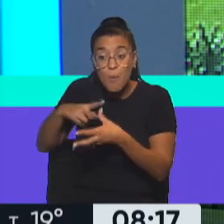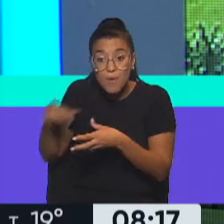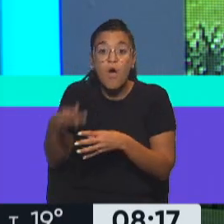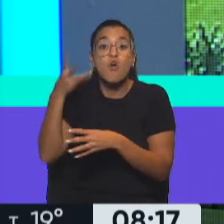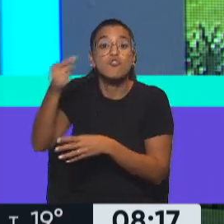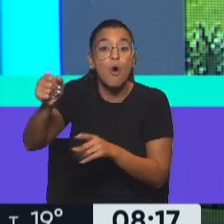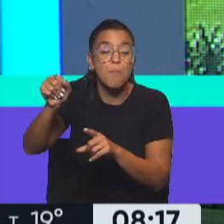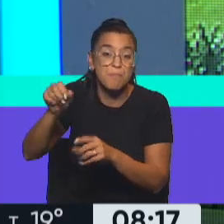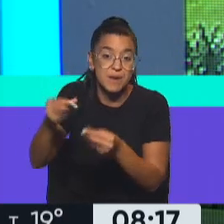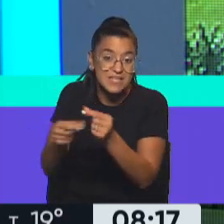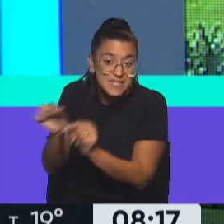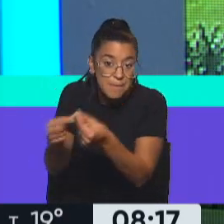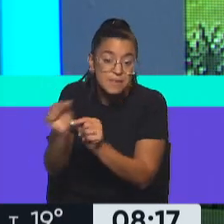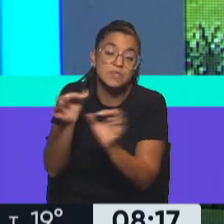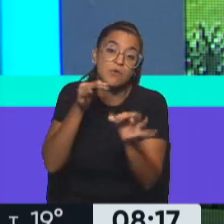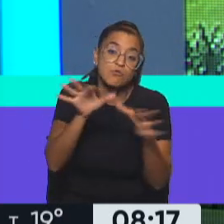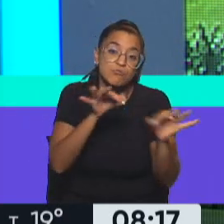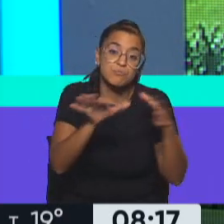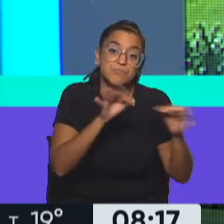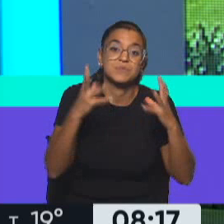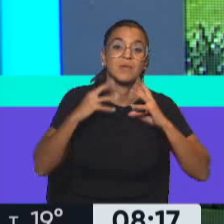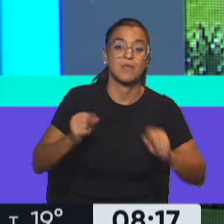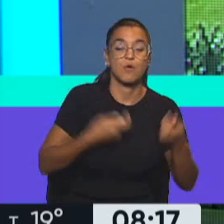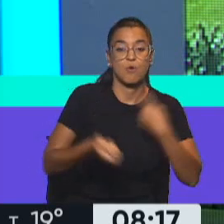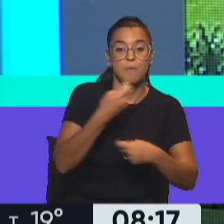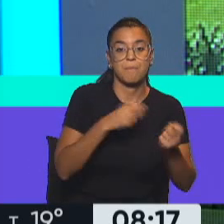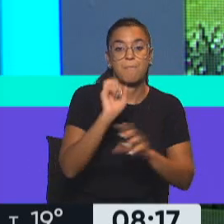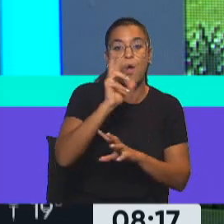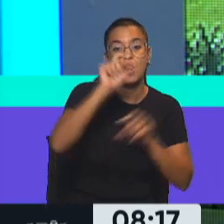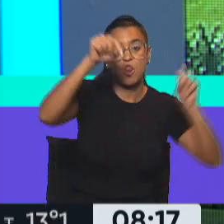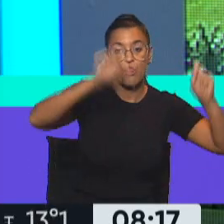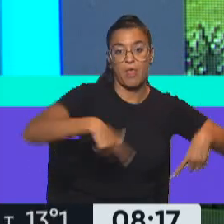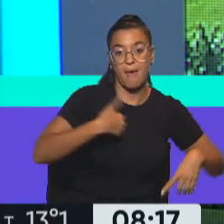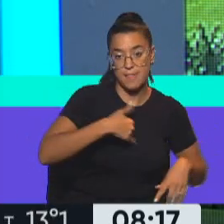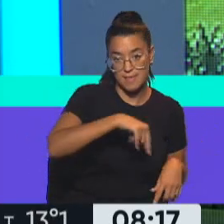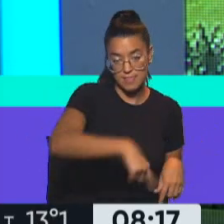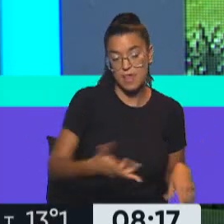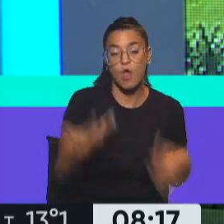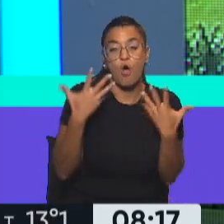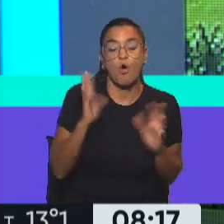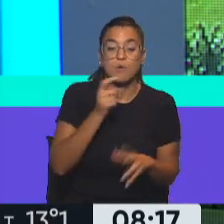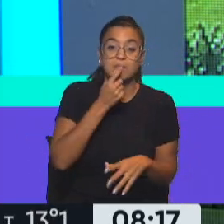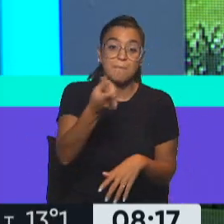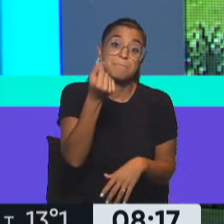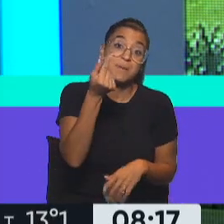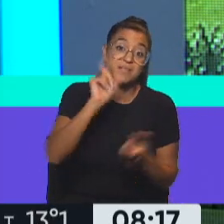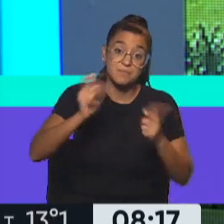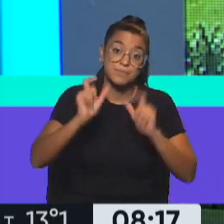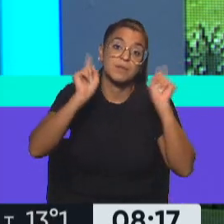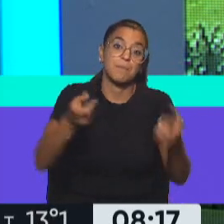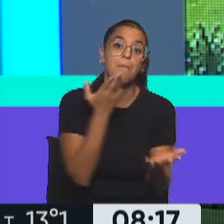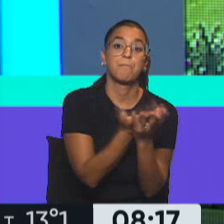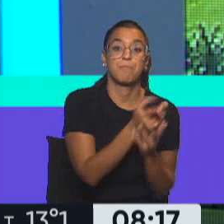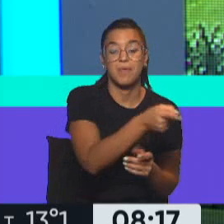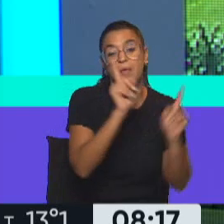compre la semilla y la comercializa a través de la Secretaría de Comercio para los molinos argentinos obviamente que quien acceda a ese precio diferenciado también se le va a